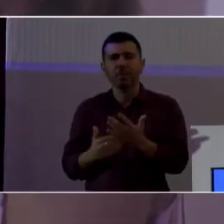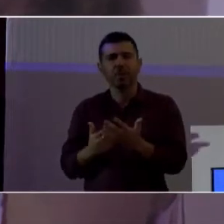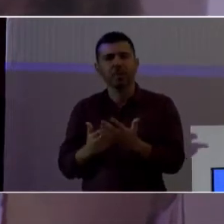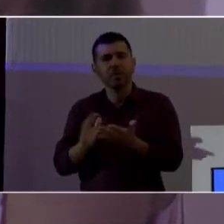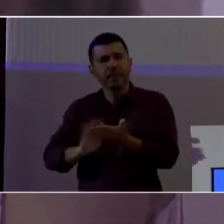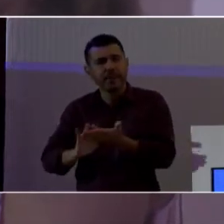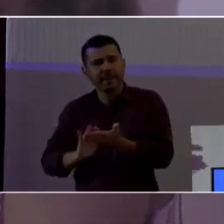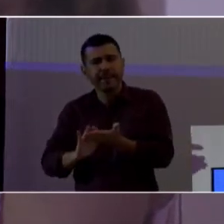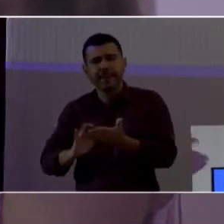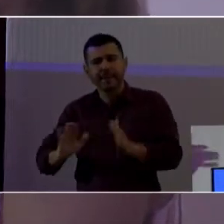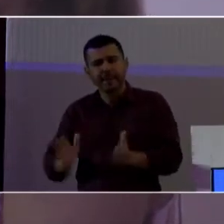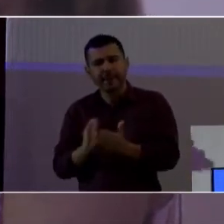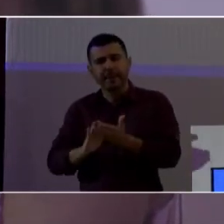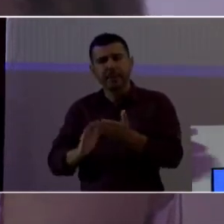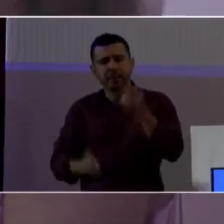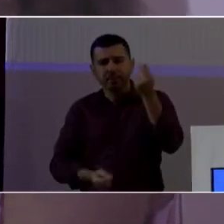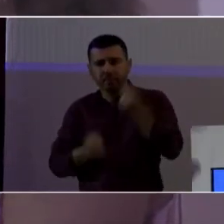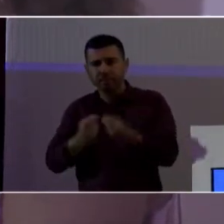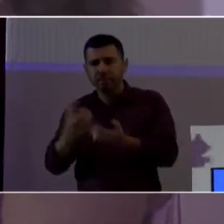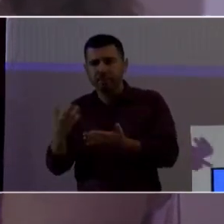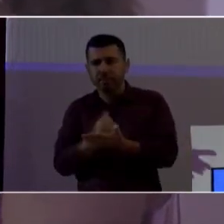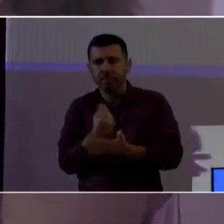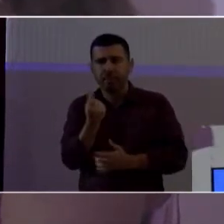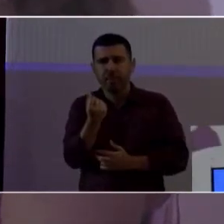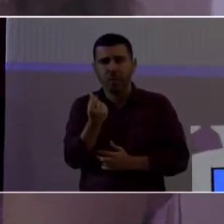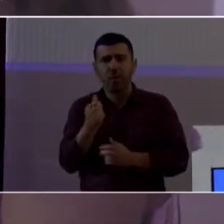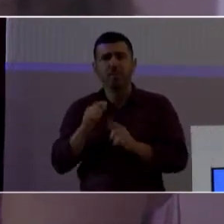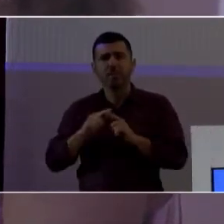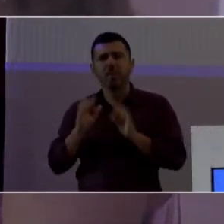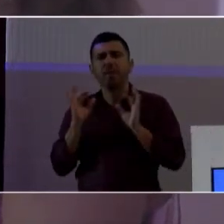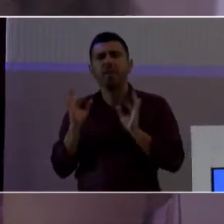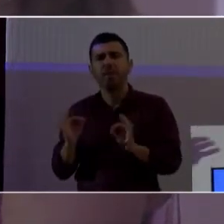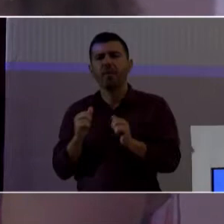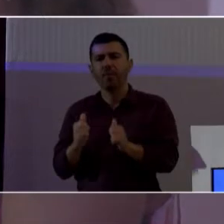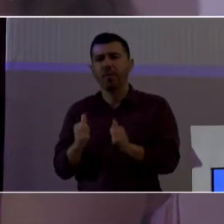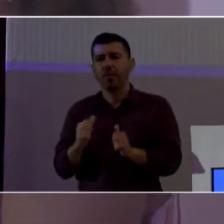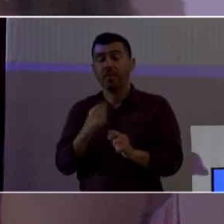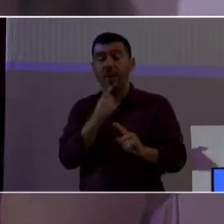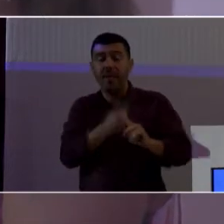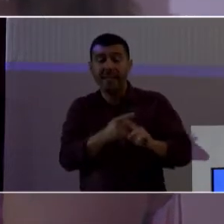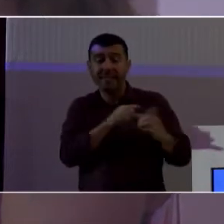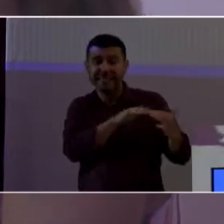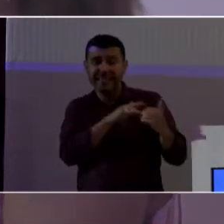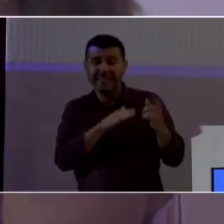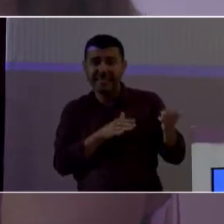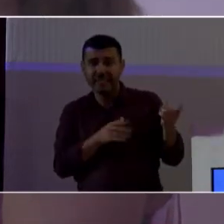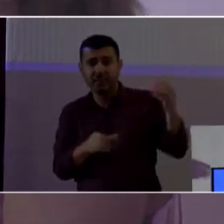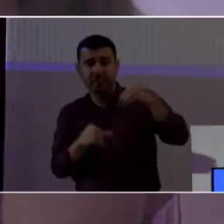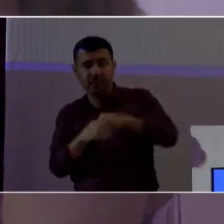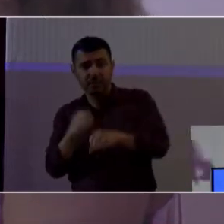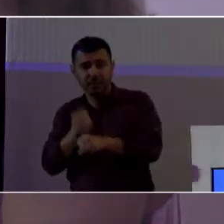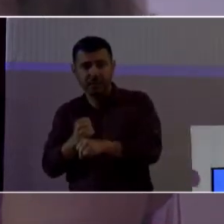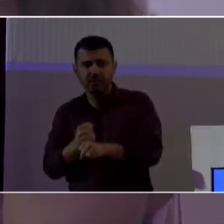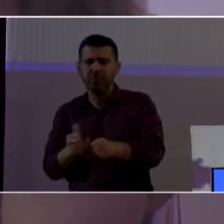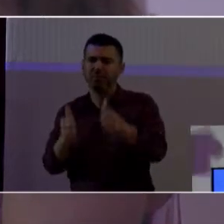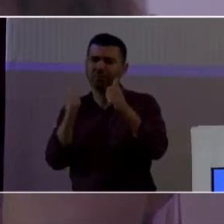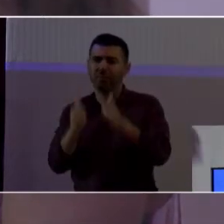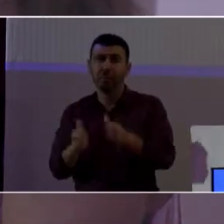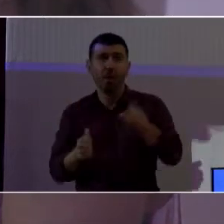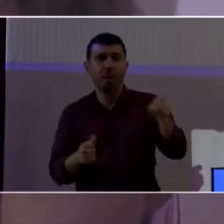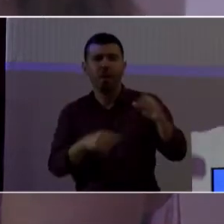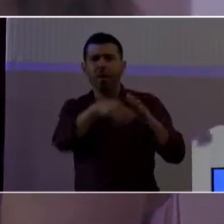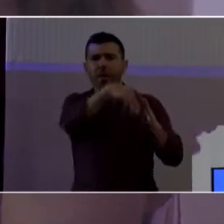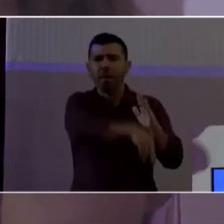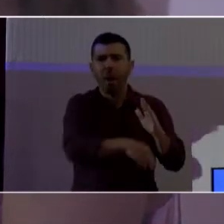de todos los excombatientes. Si a ellos les va bien, a todos nos va a ir bien. Si a ellos les va mal, a todos nos puede ir mal.